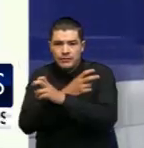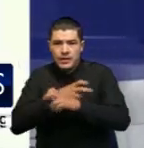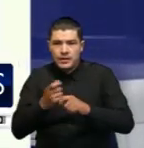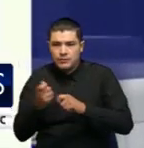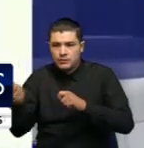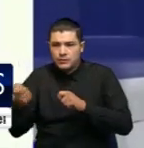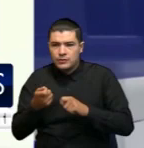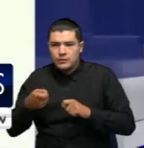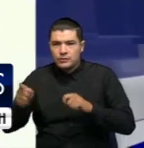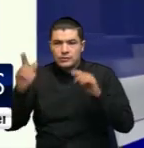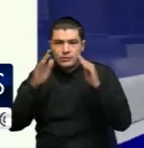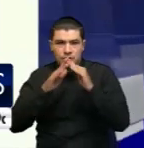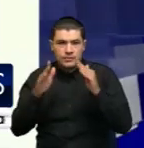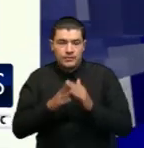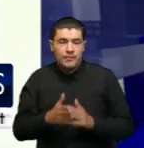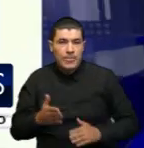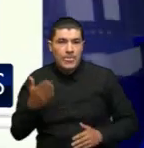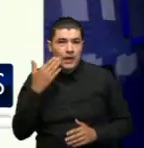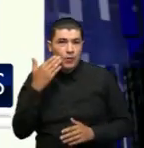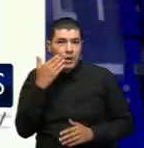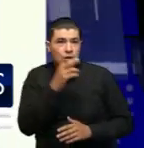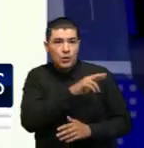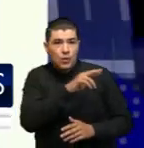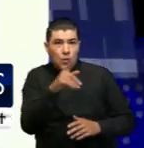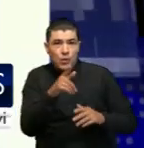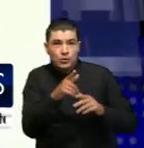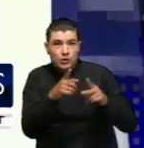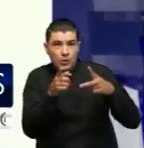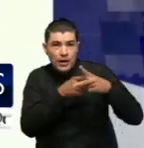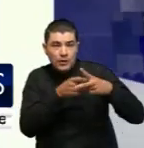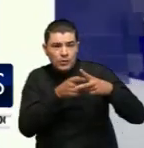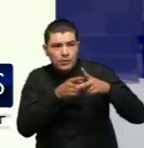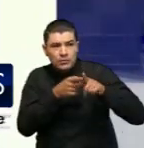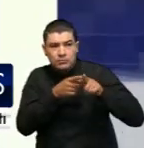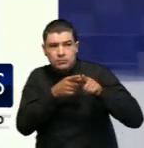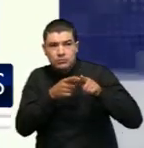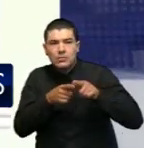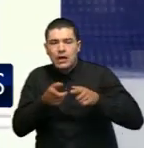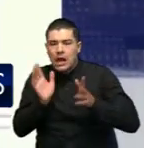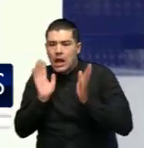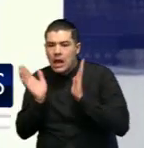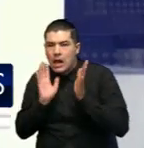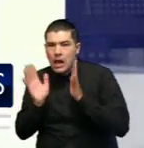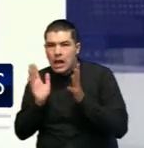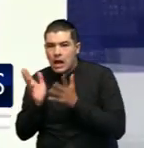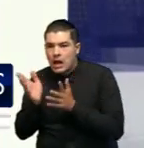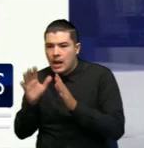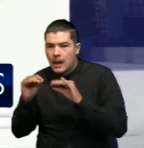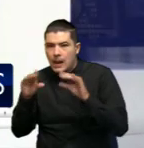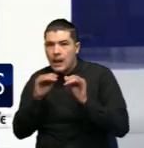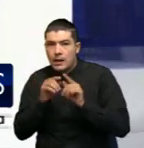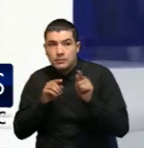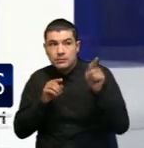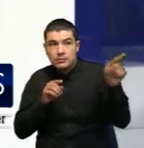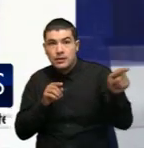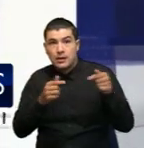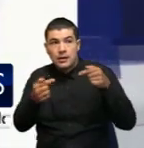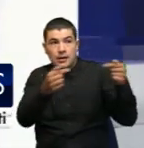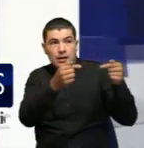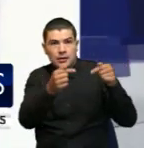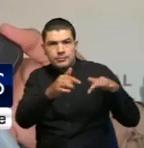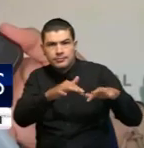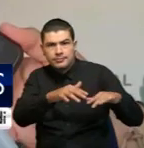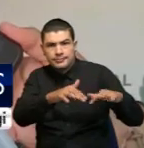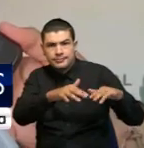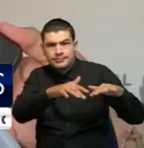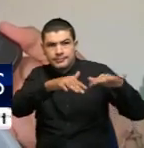a su residencia, cuando desde otro ángulo lo que empezó como una discusión trascendió a una